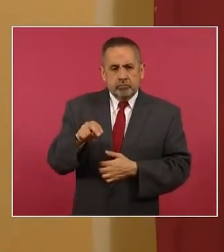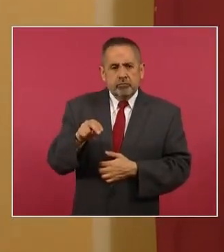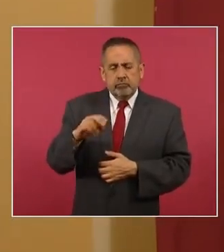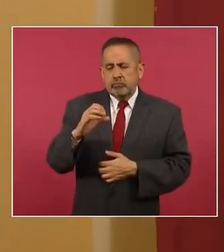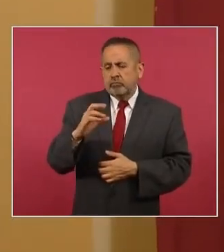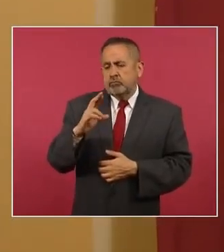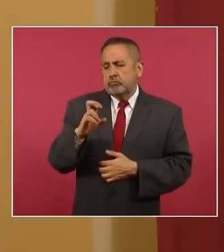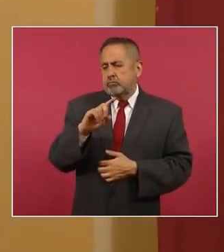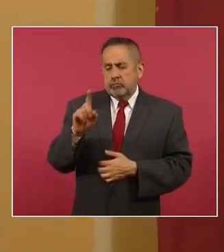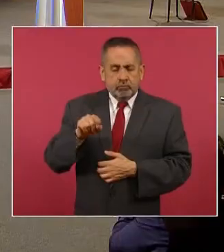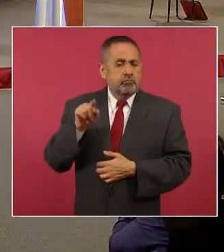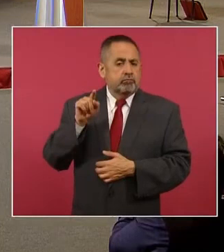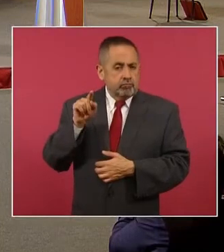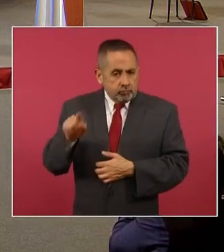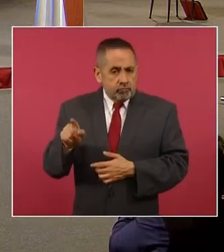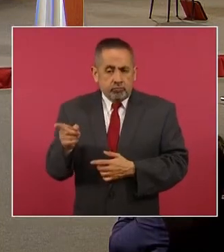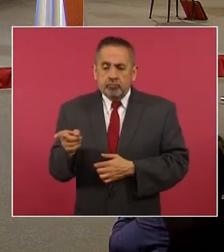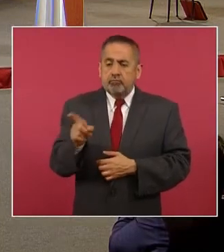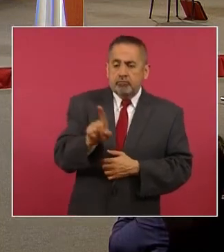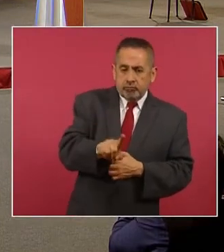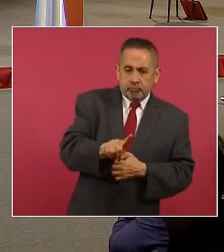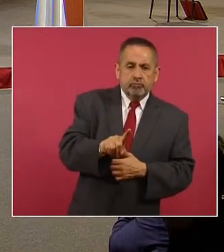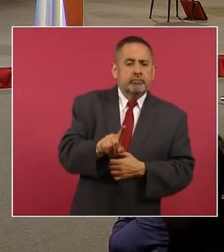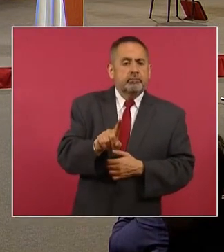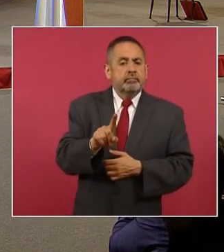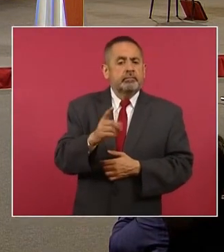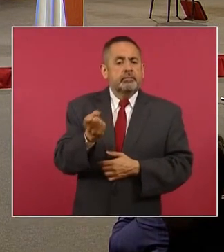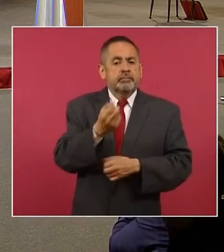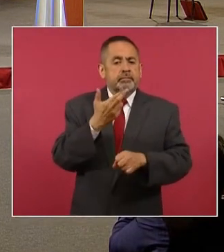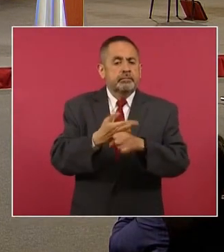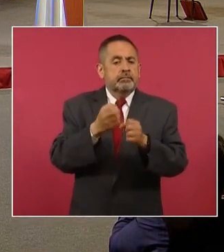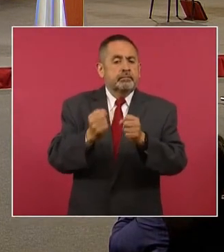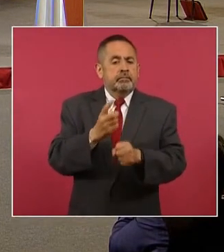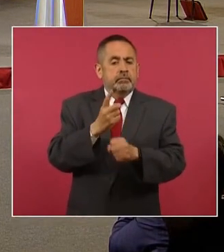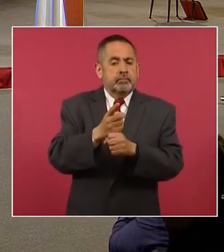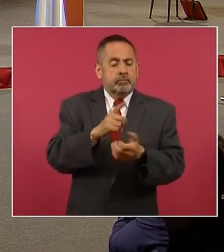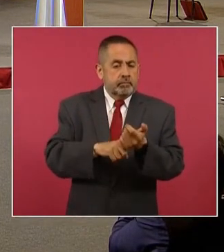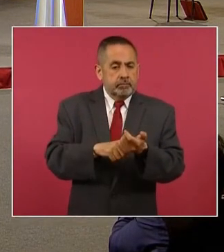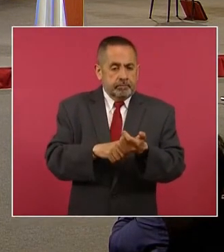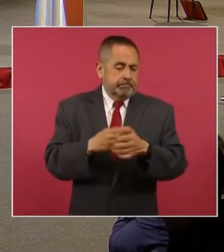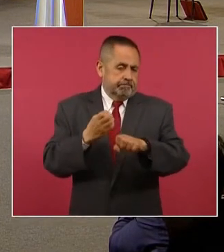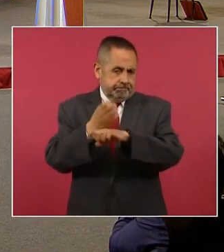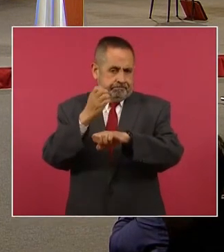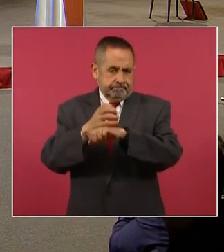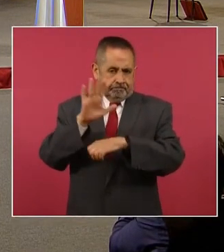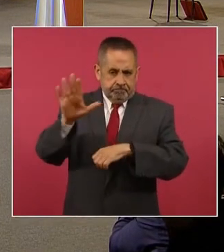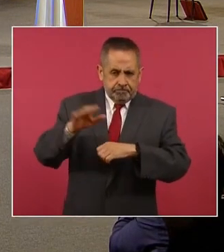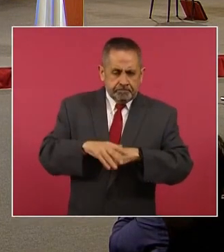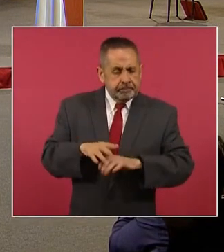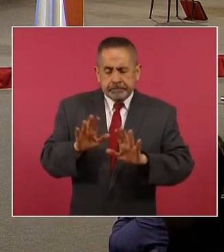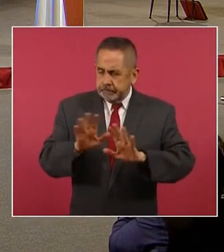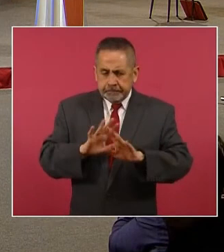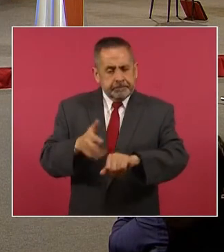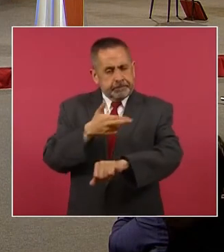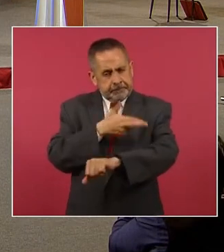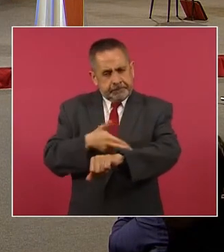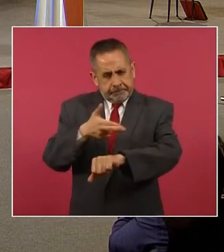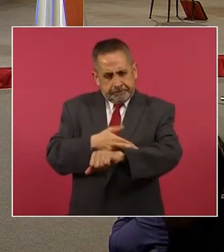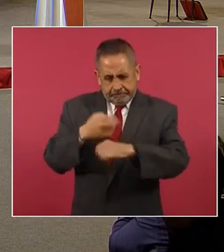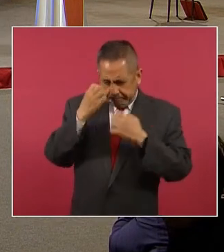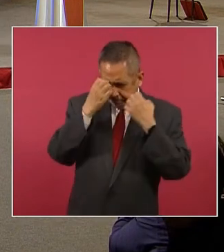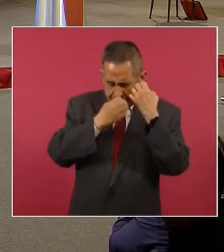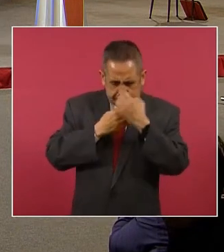Salomón Jara Cruz, a través de la Secretaría de Seguridad y Protección Ciudadana Estatal, realizó un análisis